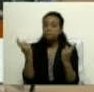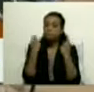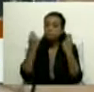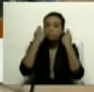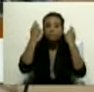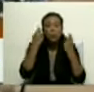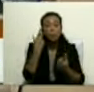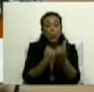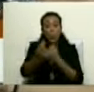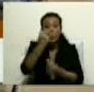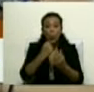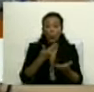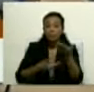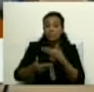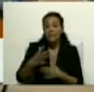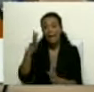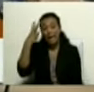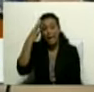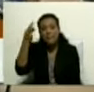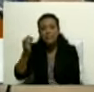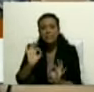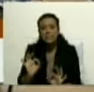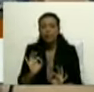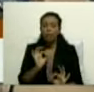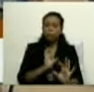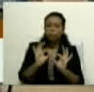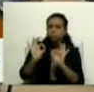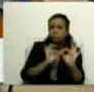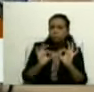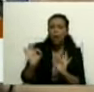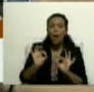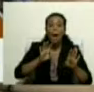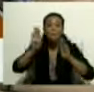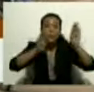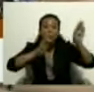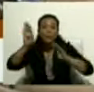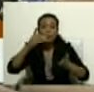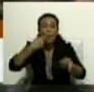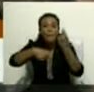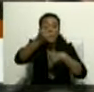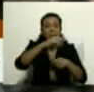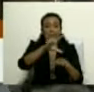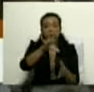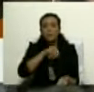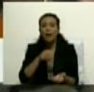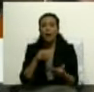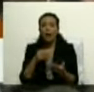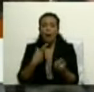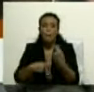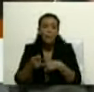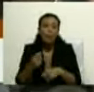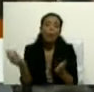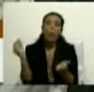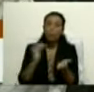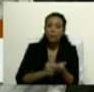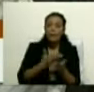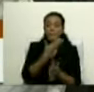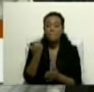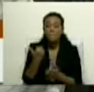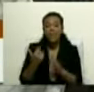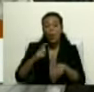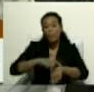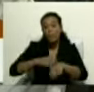el comercio, el intercambio comercial, de exportación, de importación, y poder nosotros volver a tener una nueva